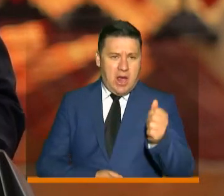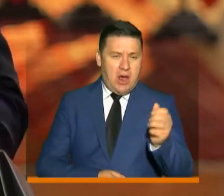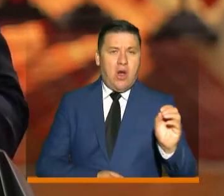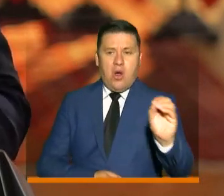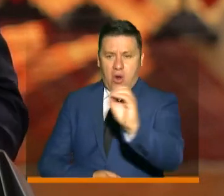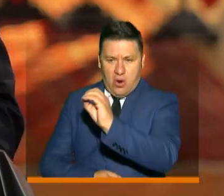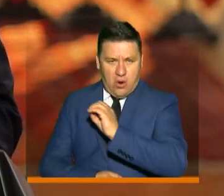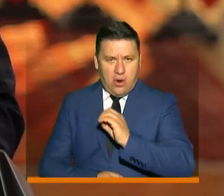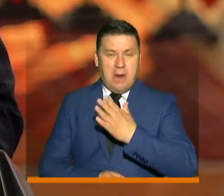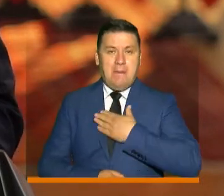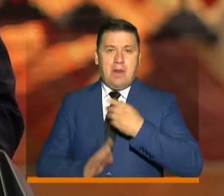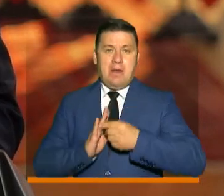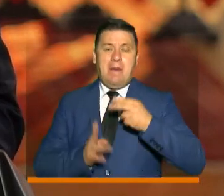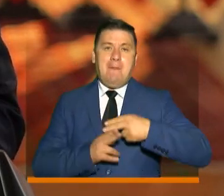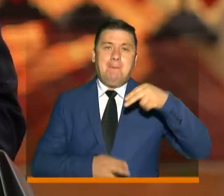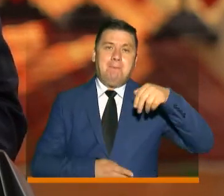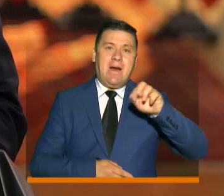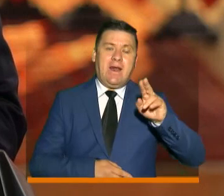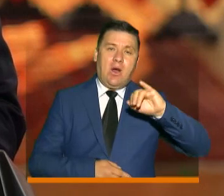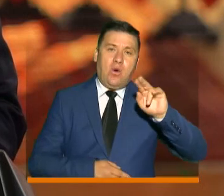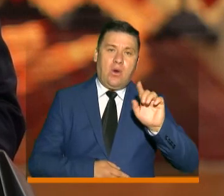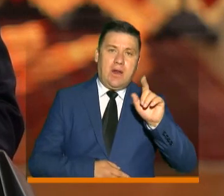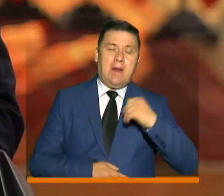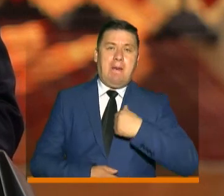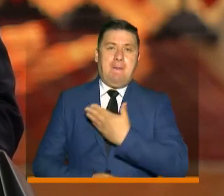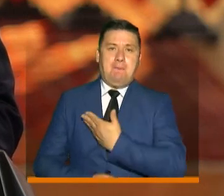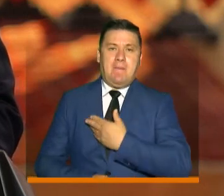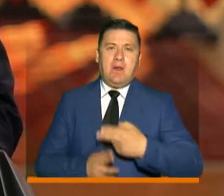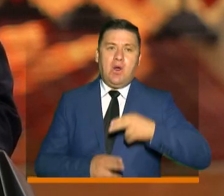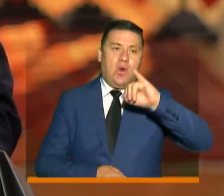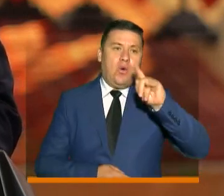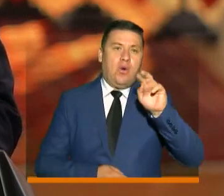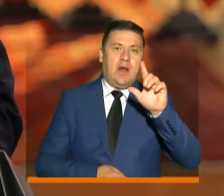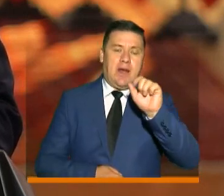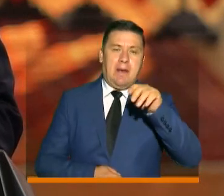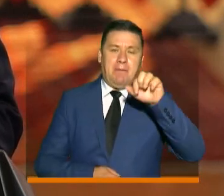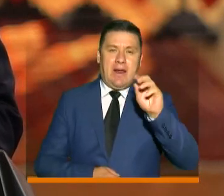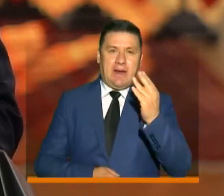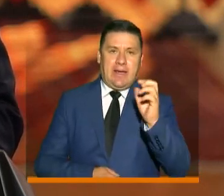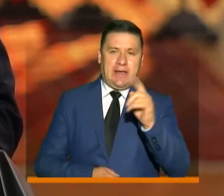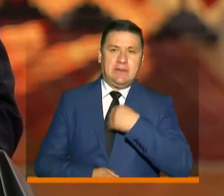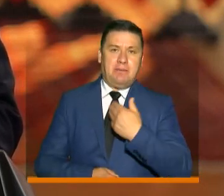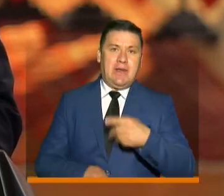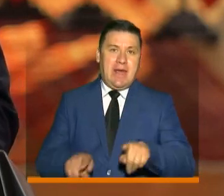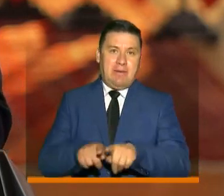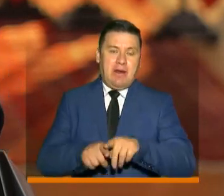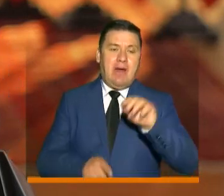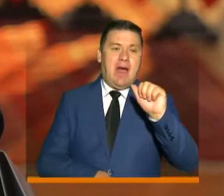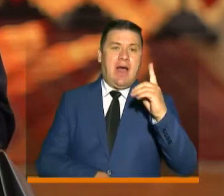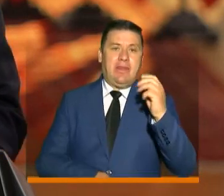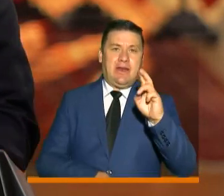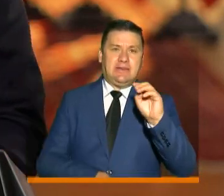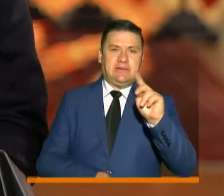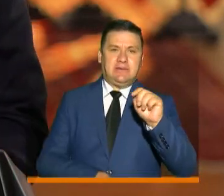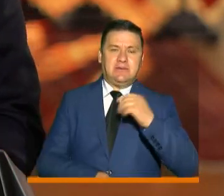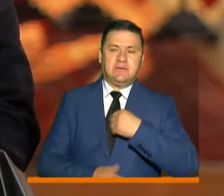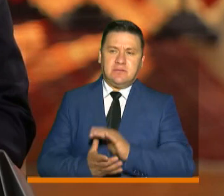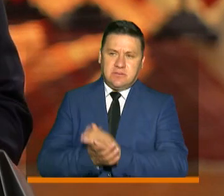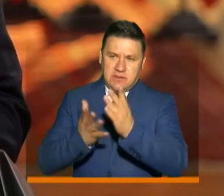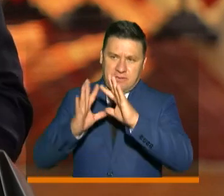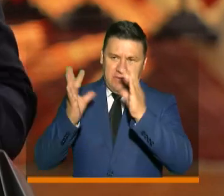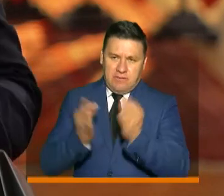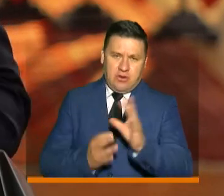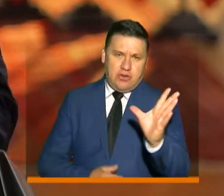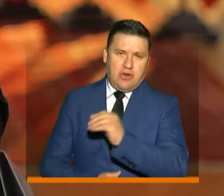a mi esposa maría juliana a mi madre juliana márquez a mi hermano andrés ya toda mi familia